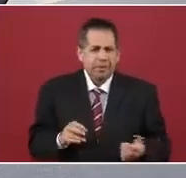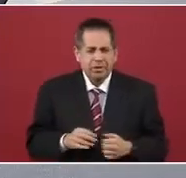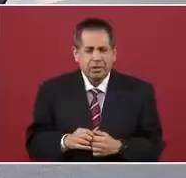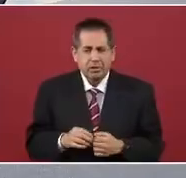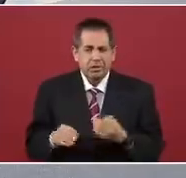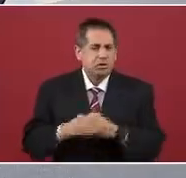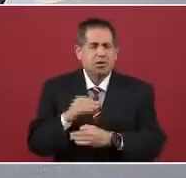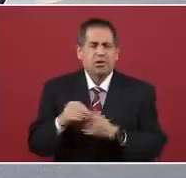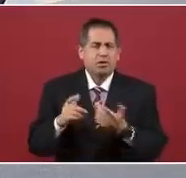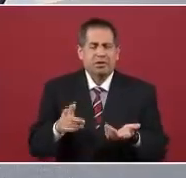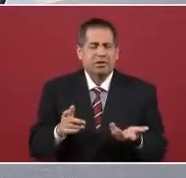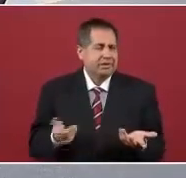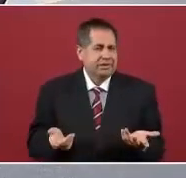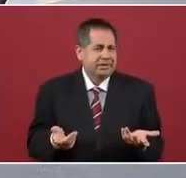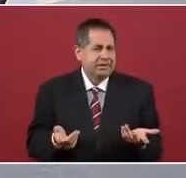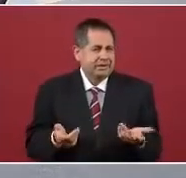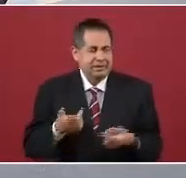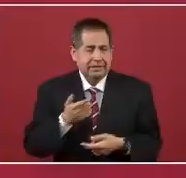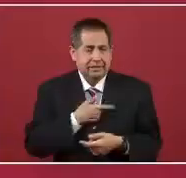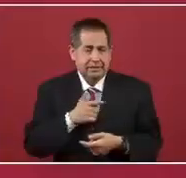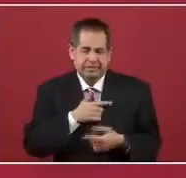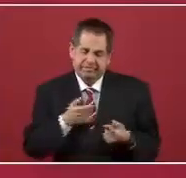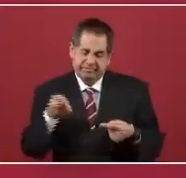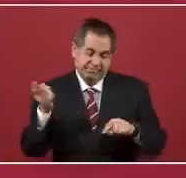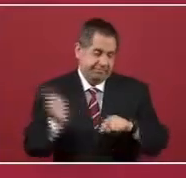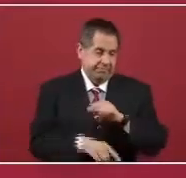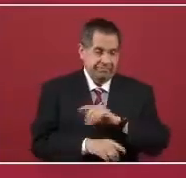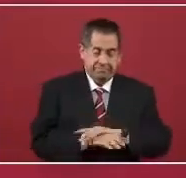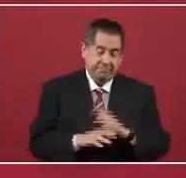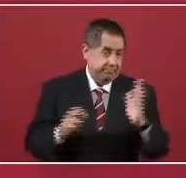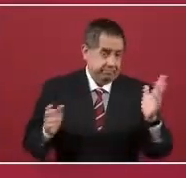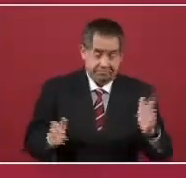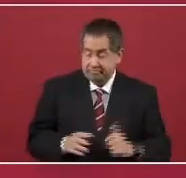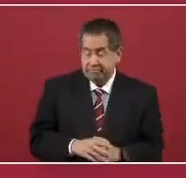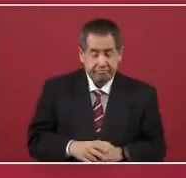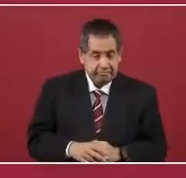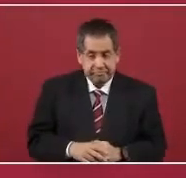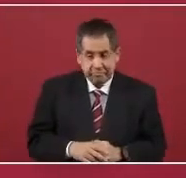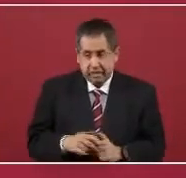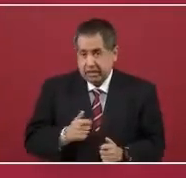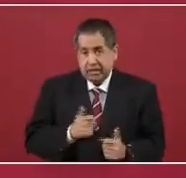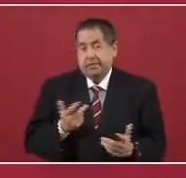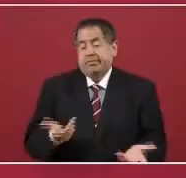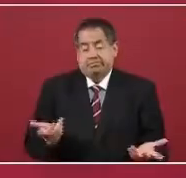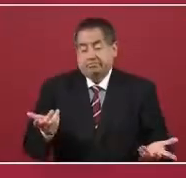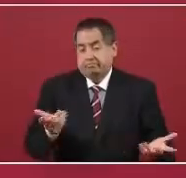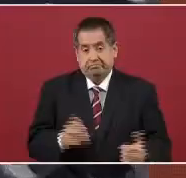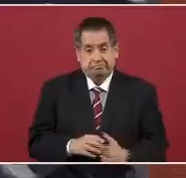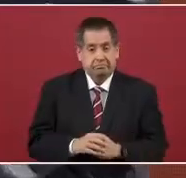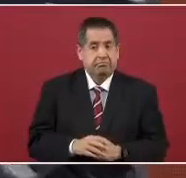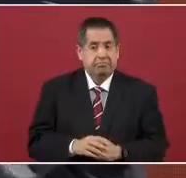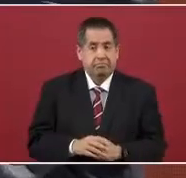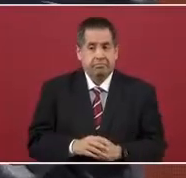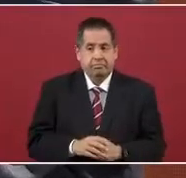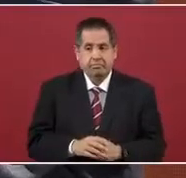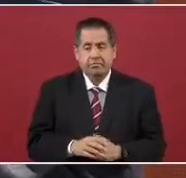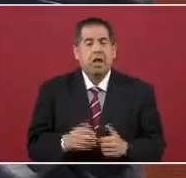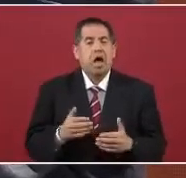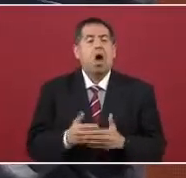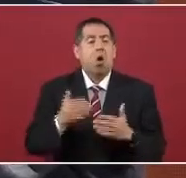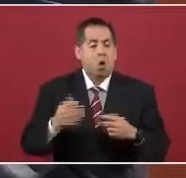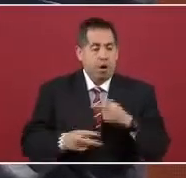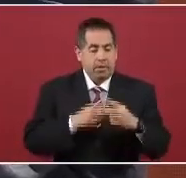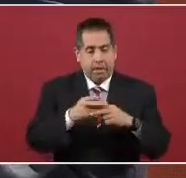Todo esto no les ha gustado, pero ¿qué hacemos? Ahora van a ser